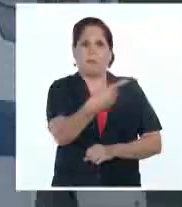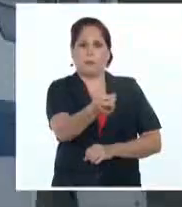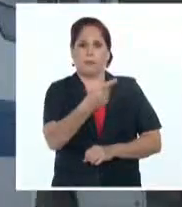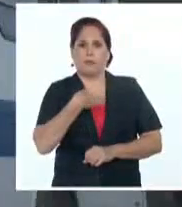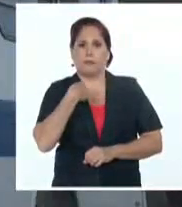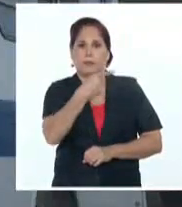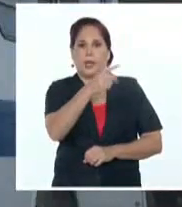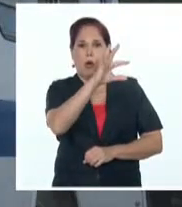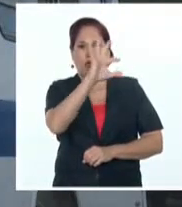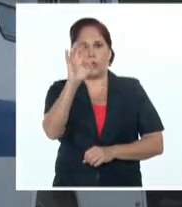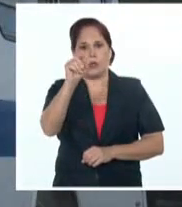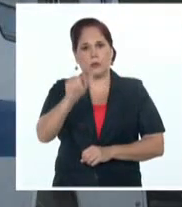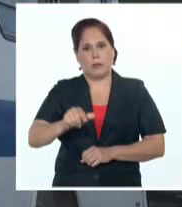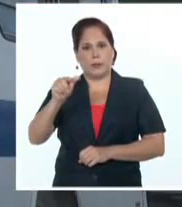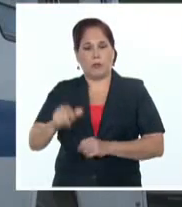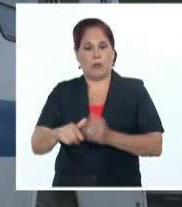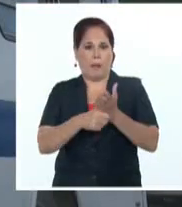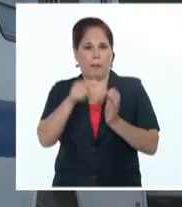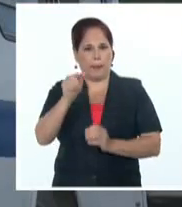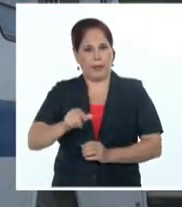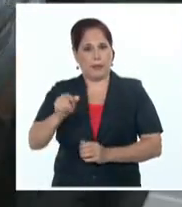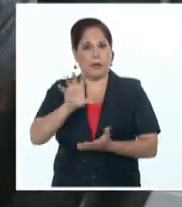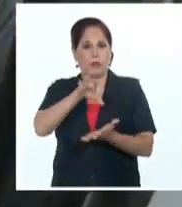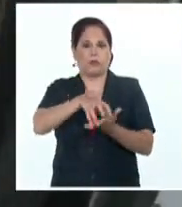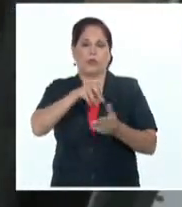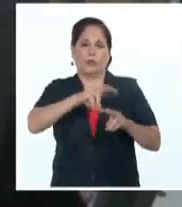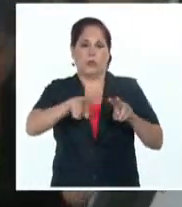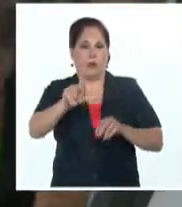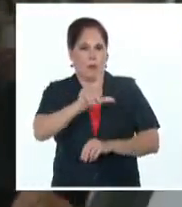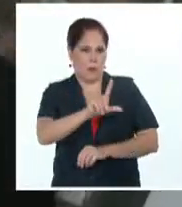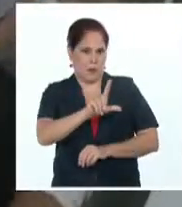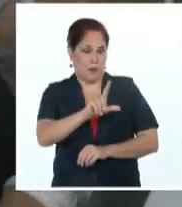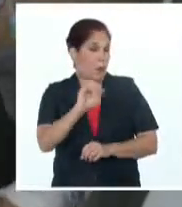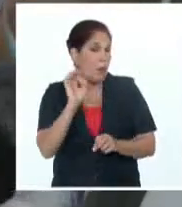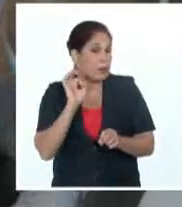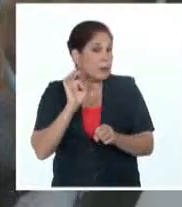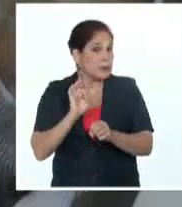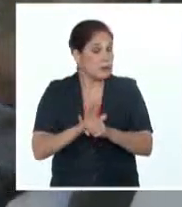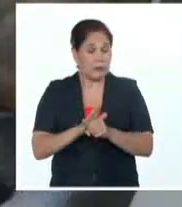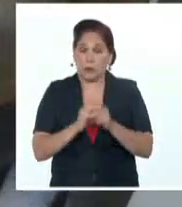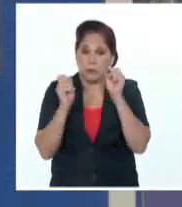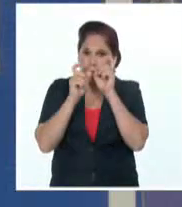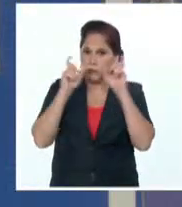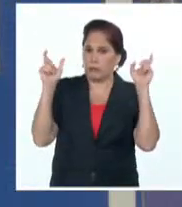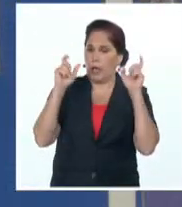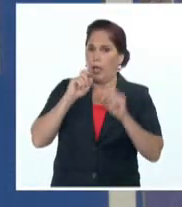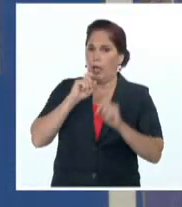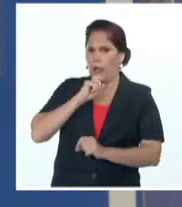de 800 pasajeros en la ciudad de Holguín. Al principio fue difícil.